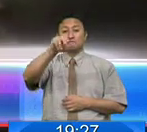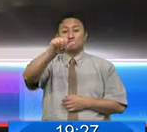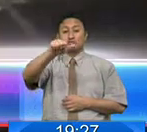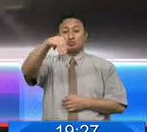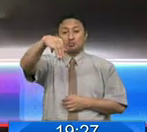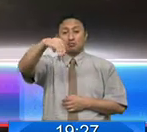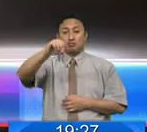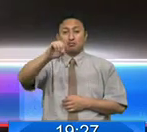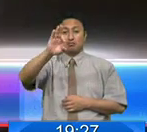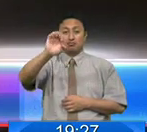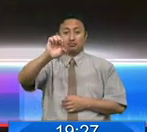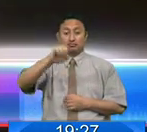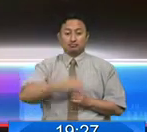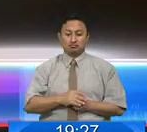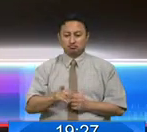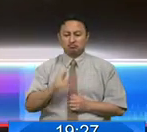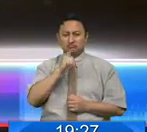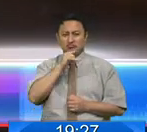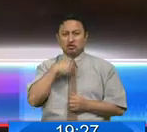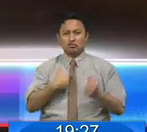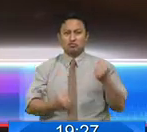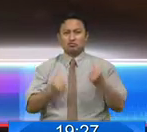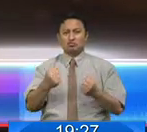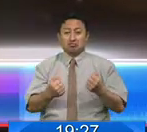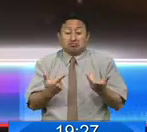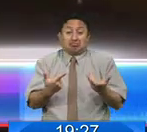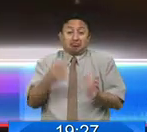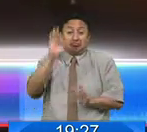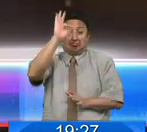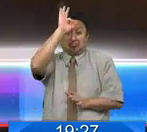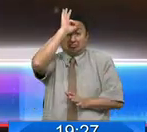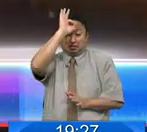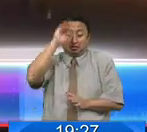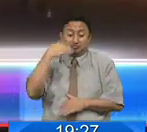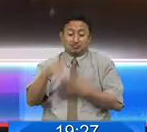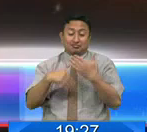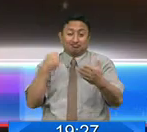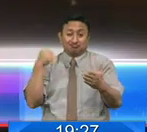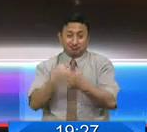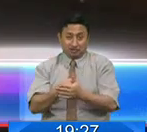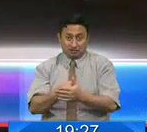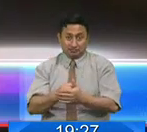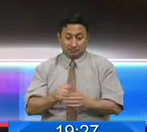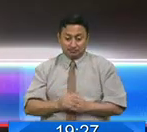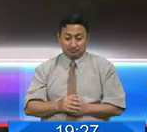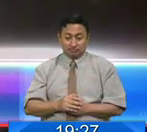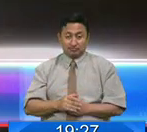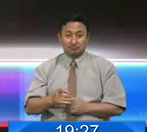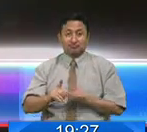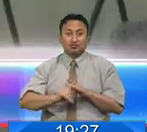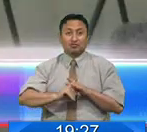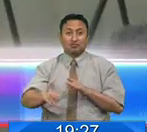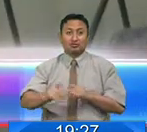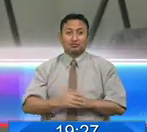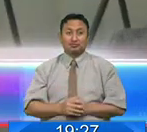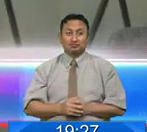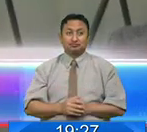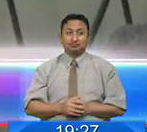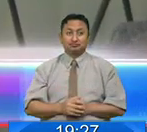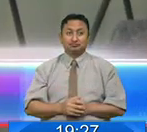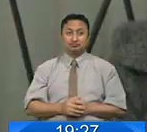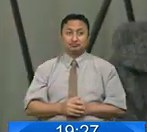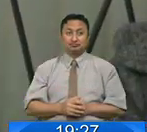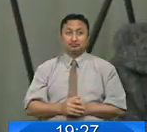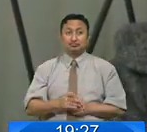embarazo no se sabe quién conducía el automóvil al parecer luego del accidente se habría dado a la fuga no has encontrado